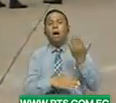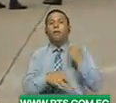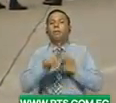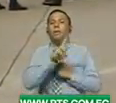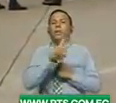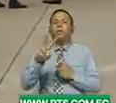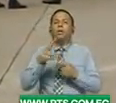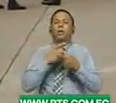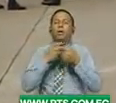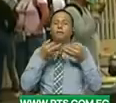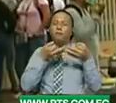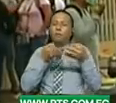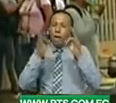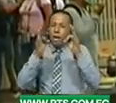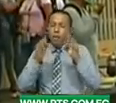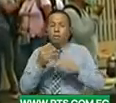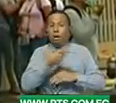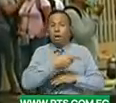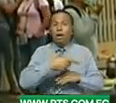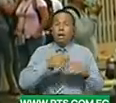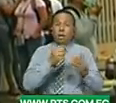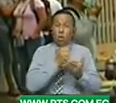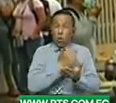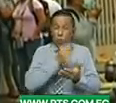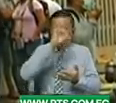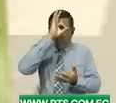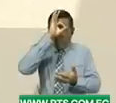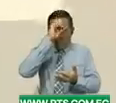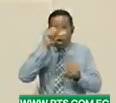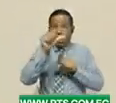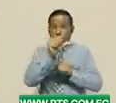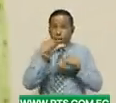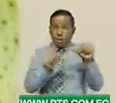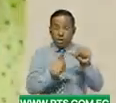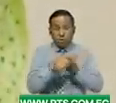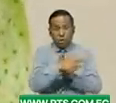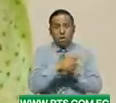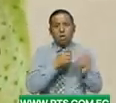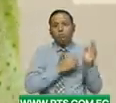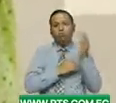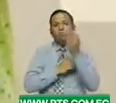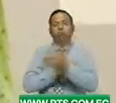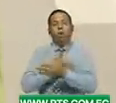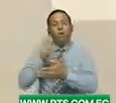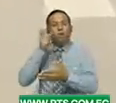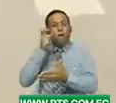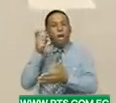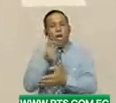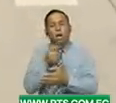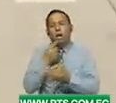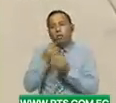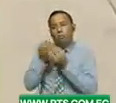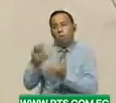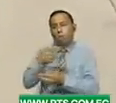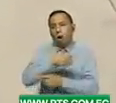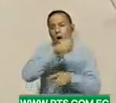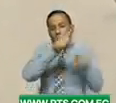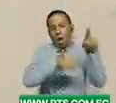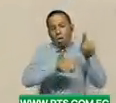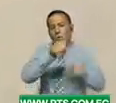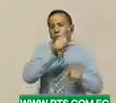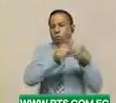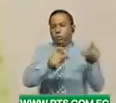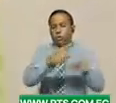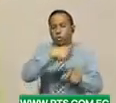febrero, la administración de la maternidad acudió a la fiscalía a colocar la última denuncia sobre casos de corrupción. Vemos que hay